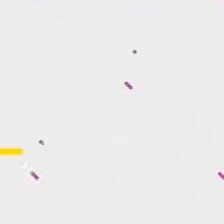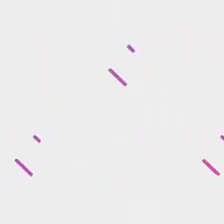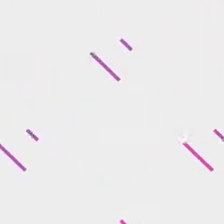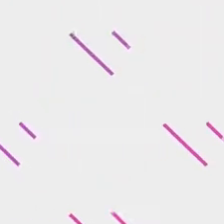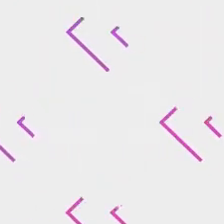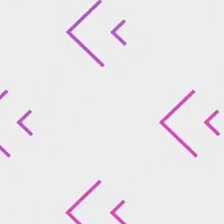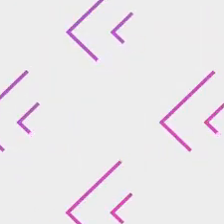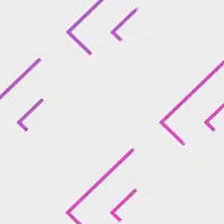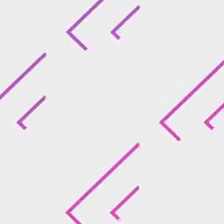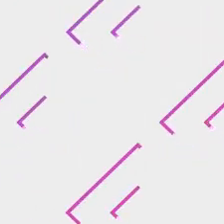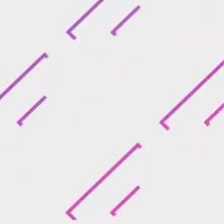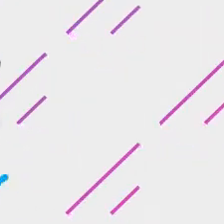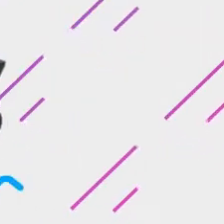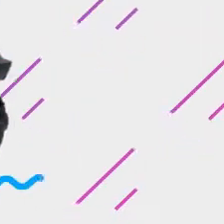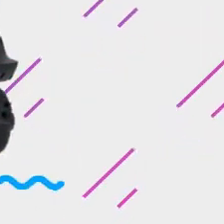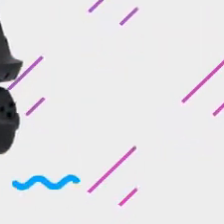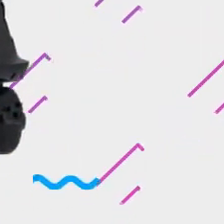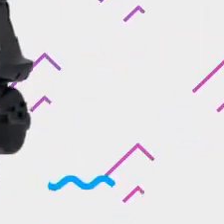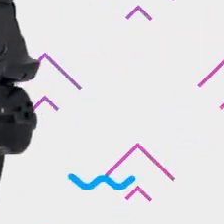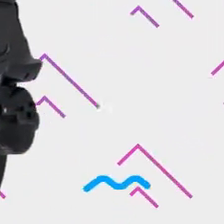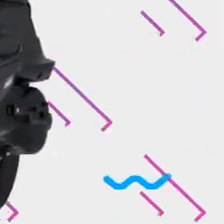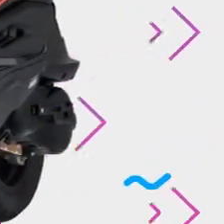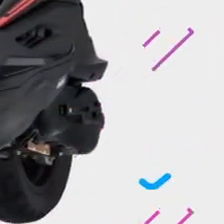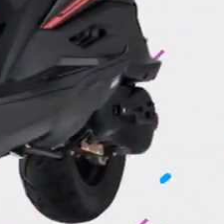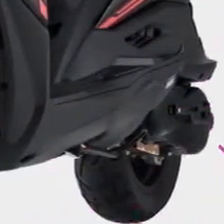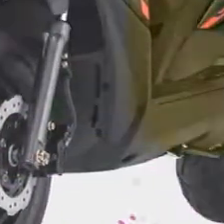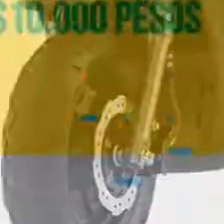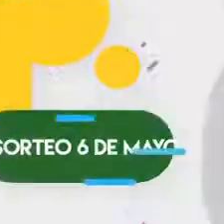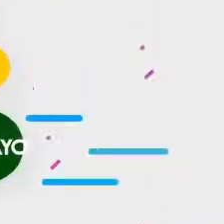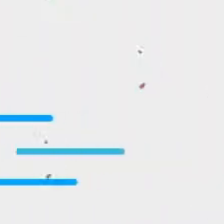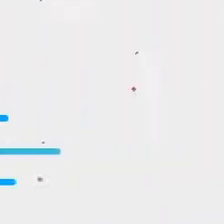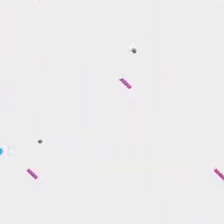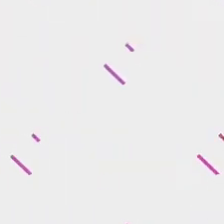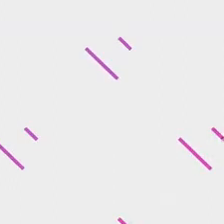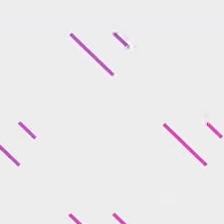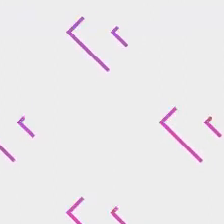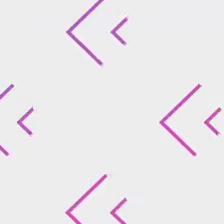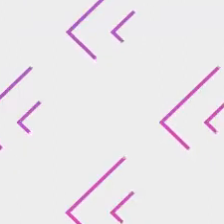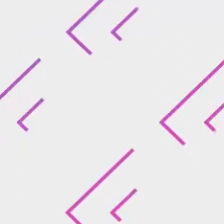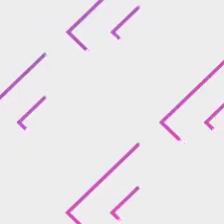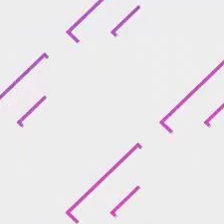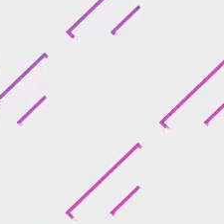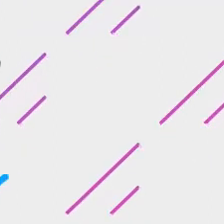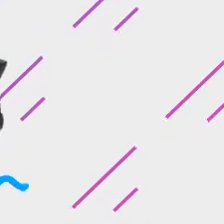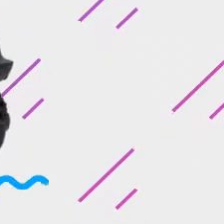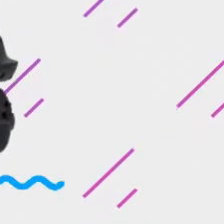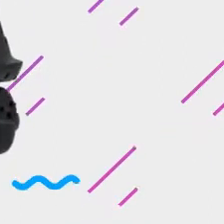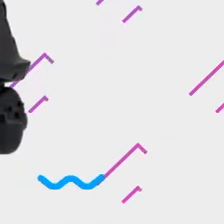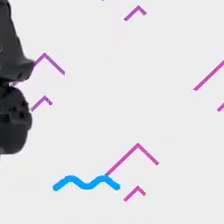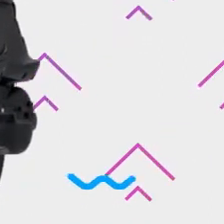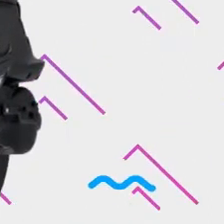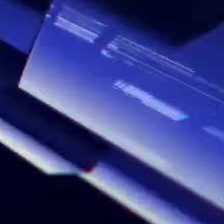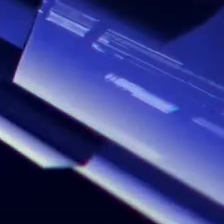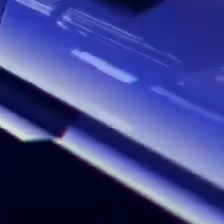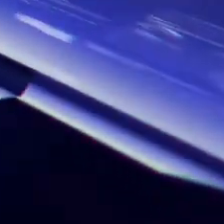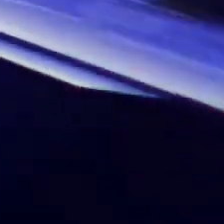Colgate Palmolive y participa en el sorteo el 6 de mayo. La Quinta, donde su platica rinde mucho